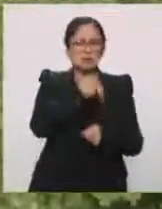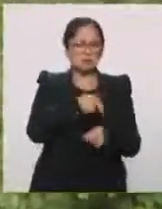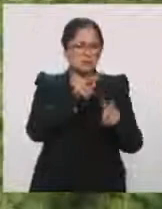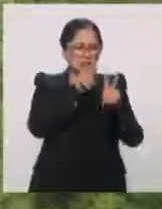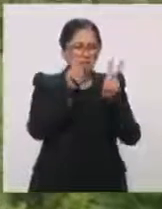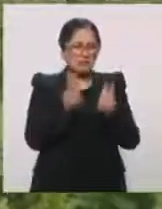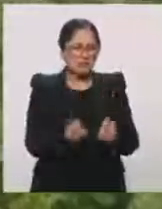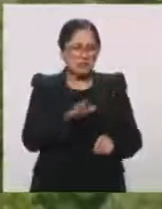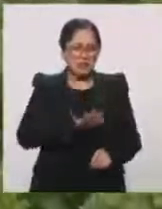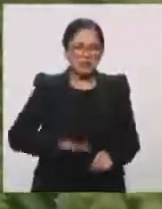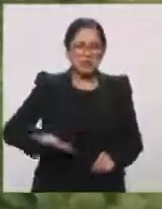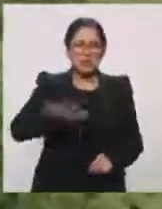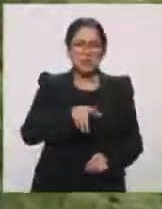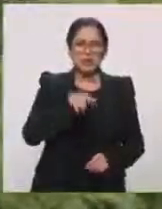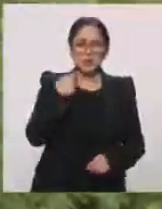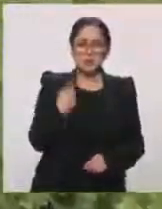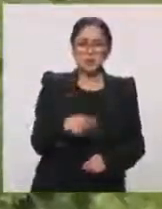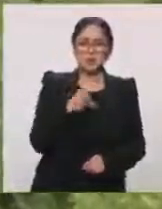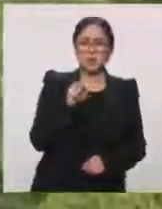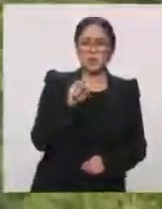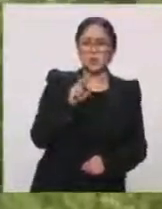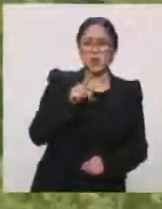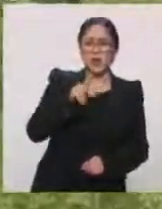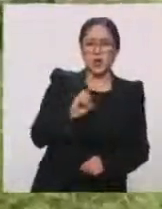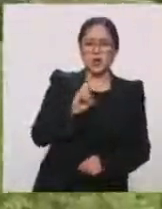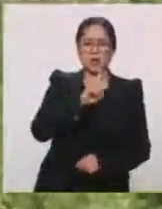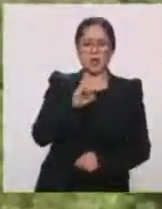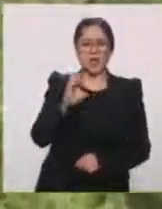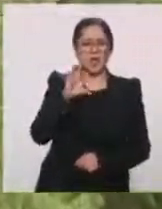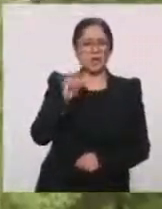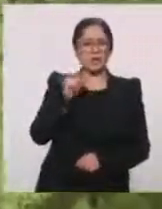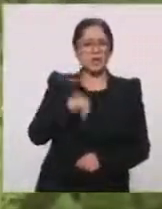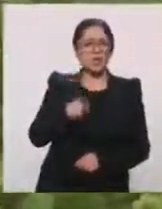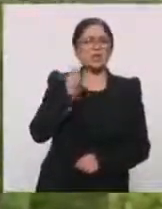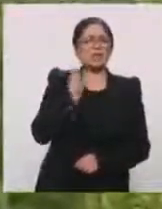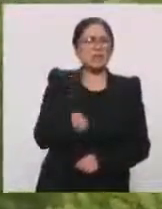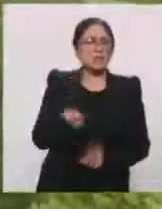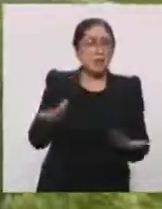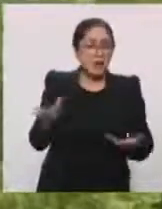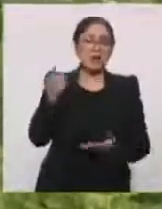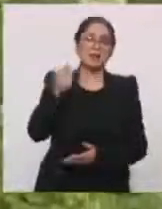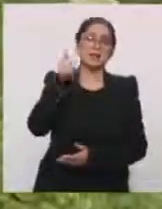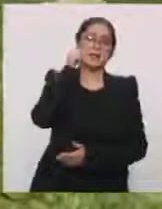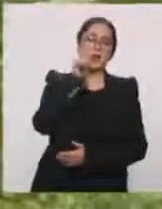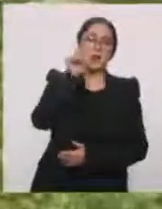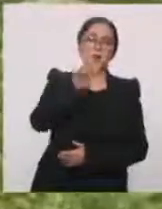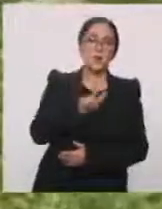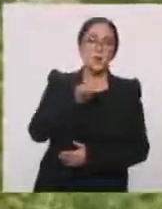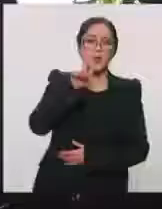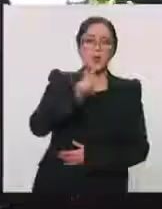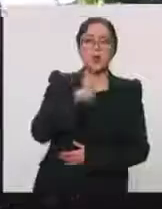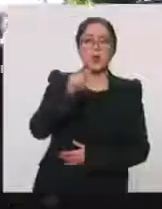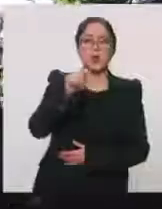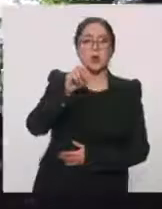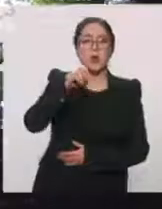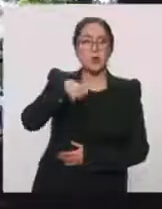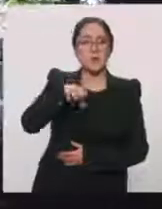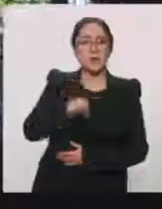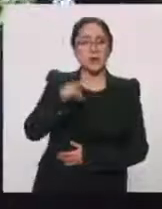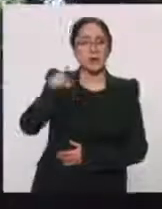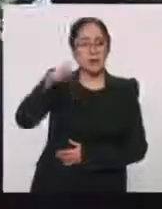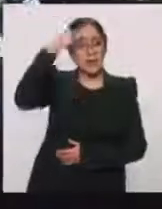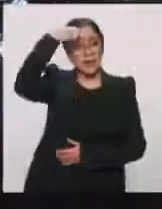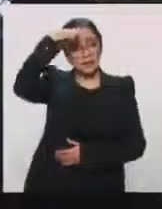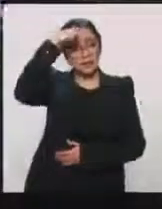cuando mencionamos el tema suelo de conservación? Queremos darle la bienvenida a nuestro colaborador de todos los lunes, Tomás Severino, especialista en